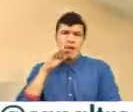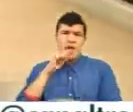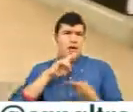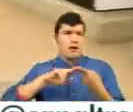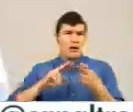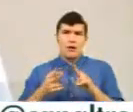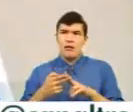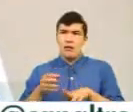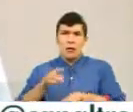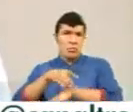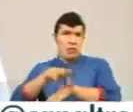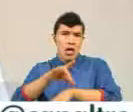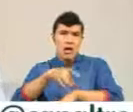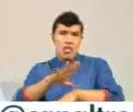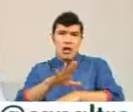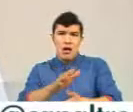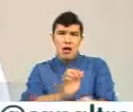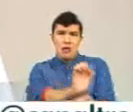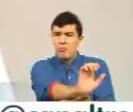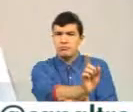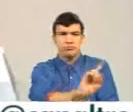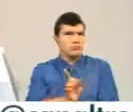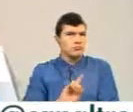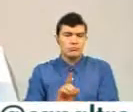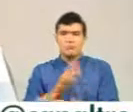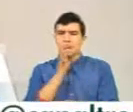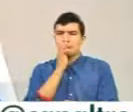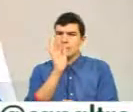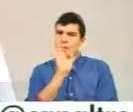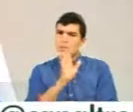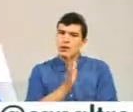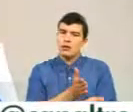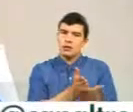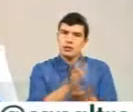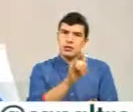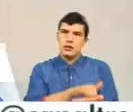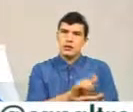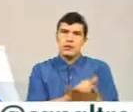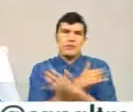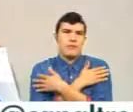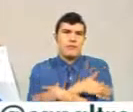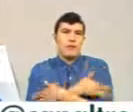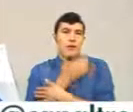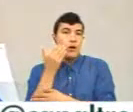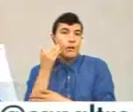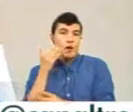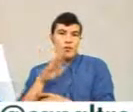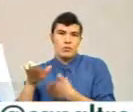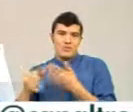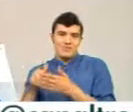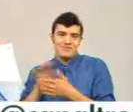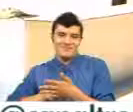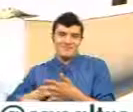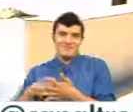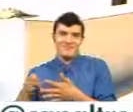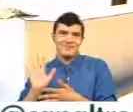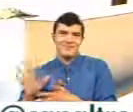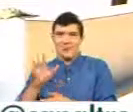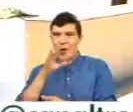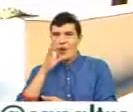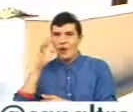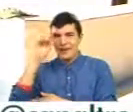a dejar de darle las ayudas que prometimos a pamplona que lo haremos en el momento que tengamos cronograma con el señor gobernador